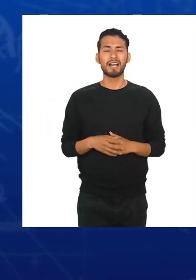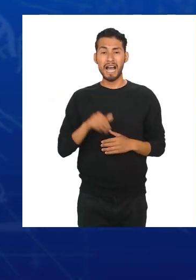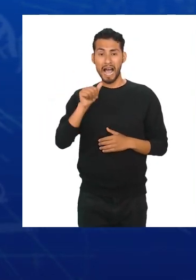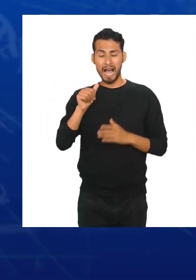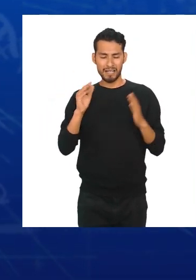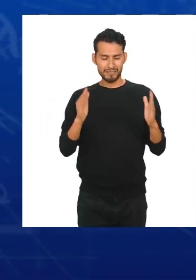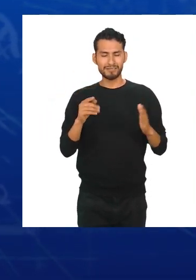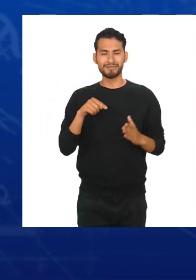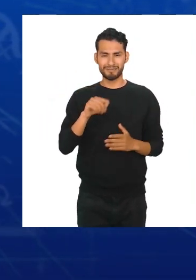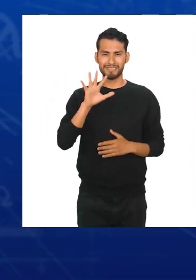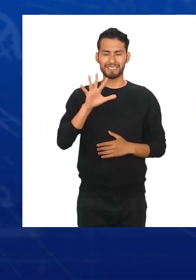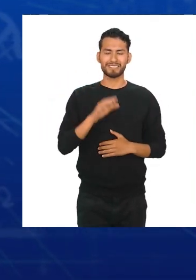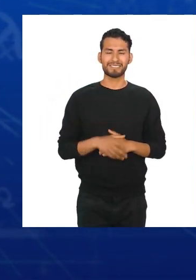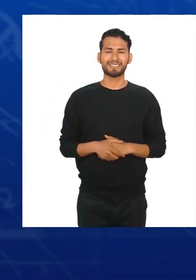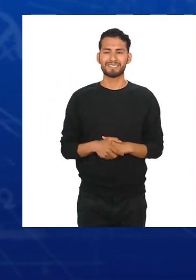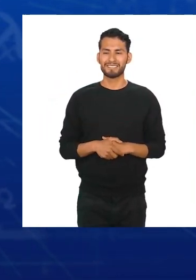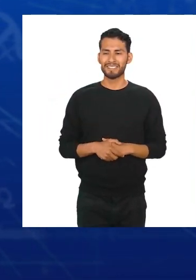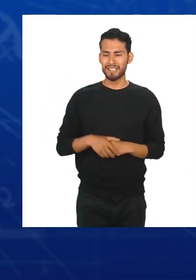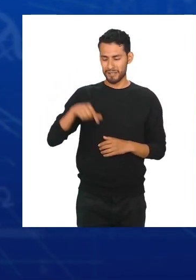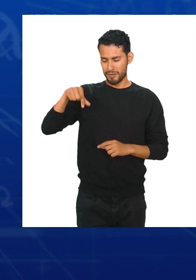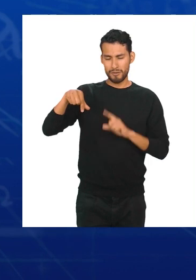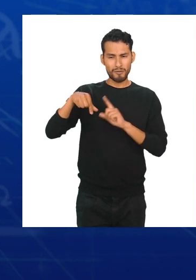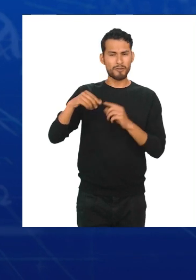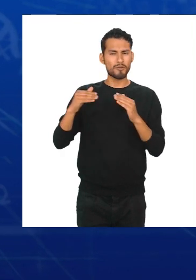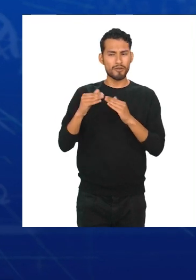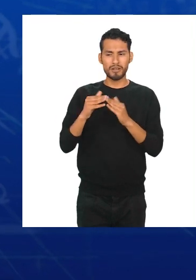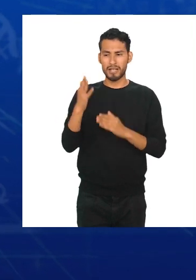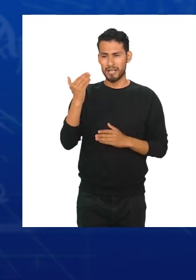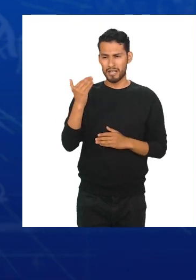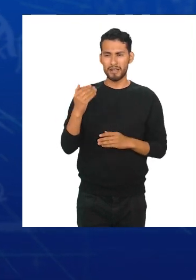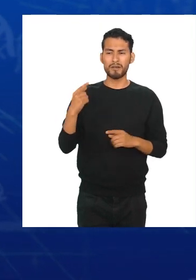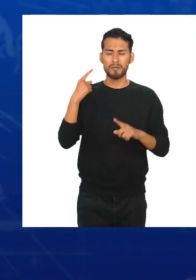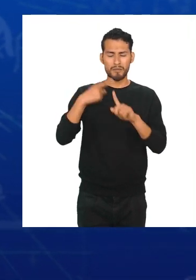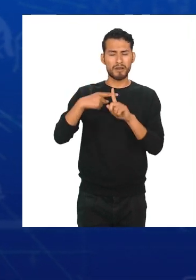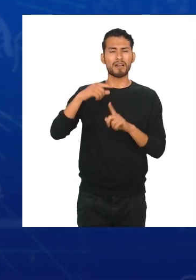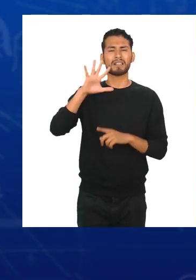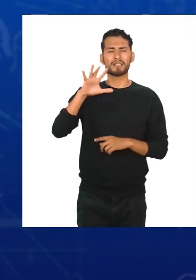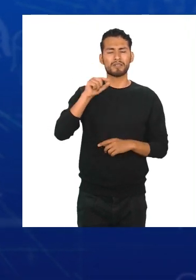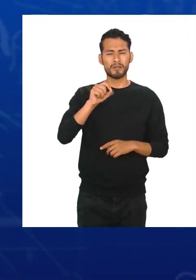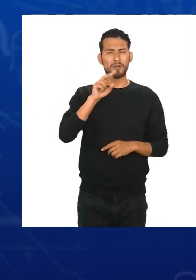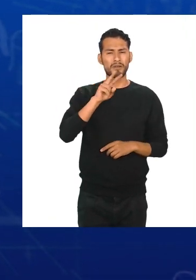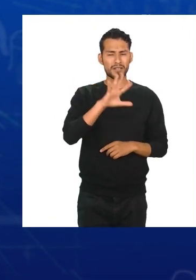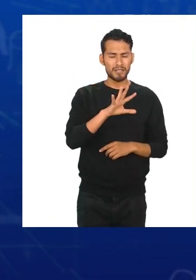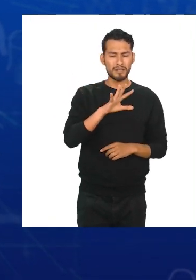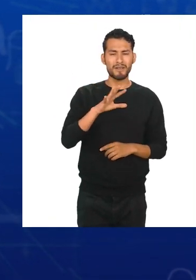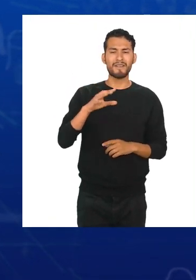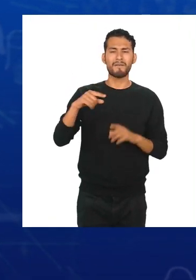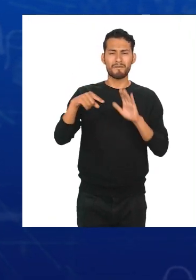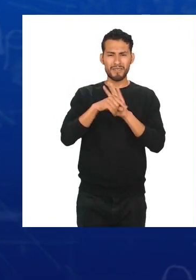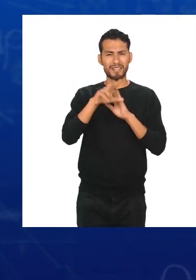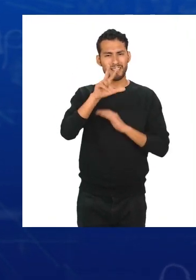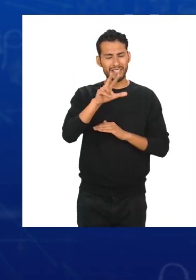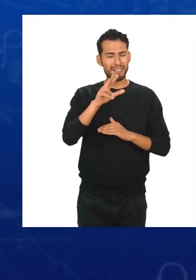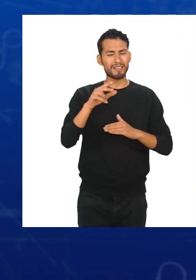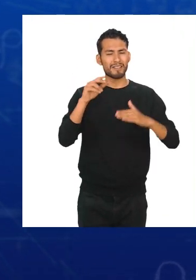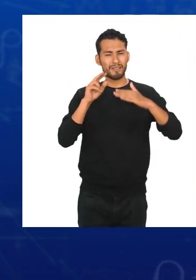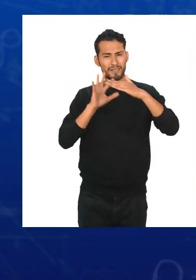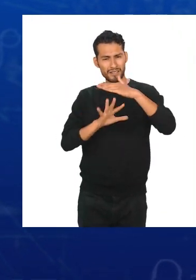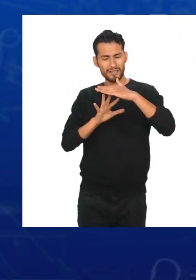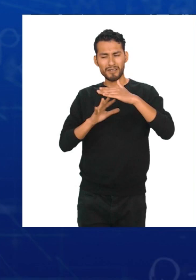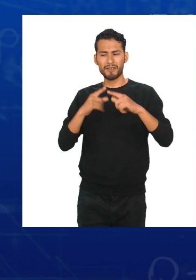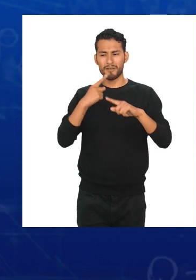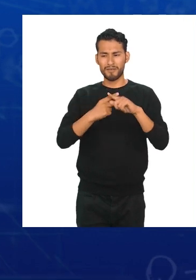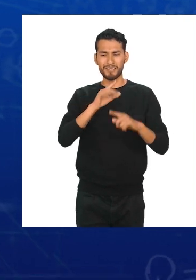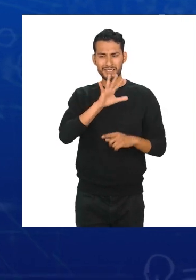5. A es igual a 5. Q sub 1 es igual a 15 más 5,25 menos